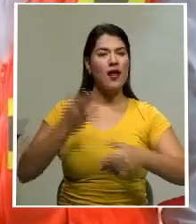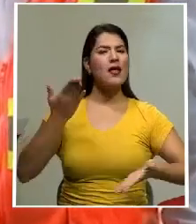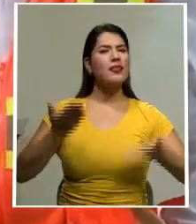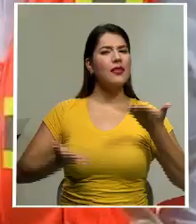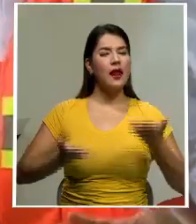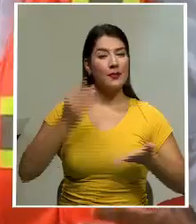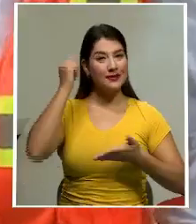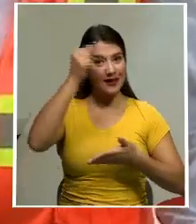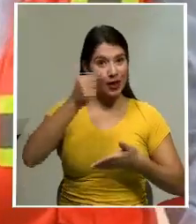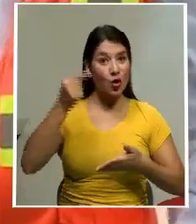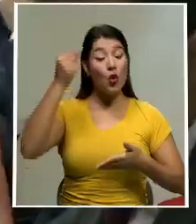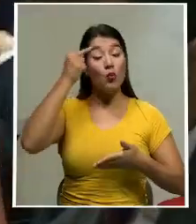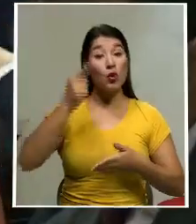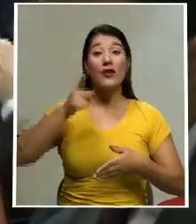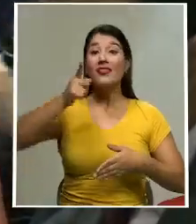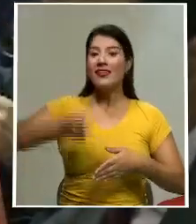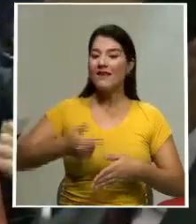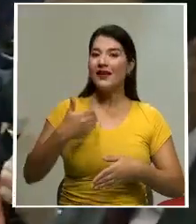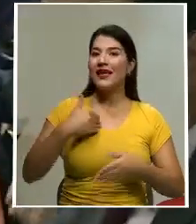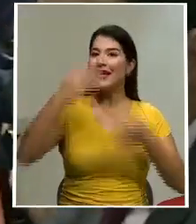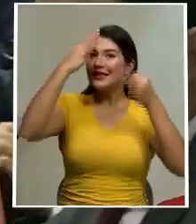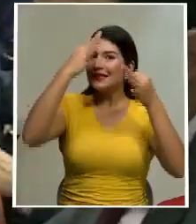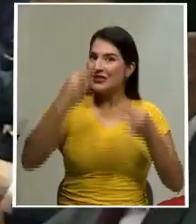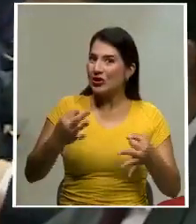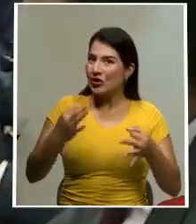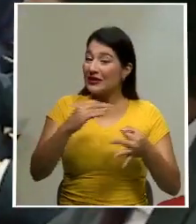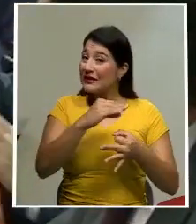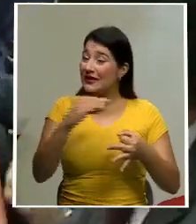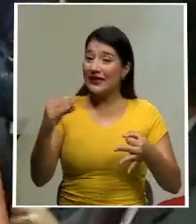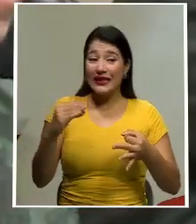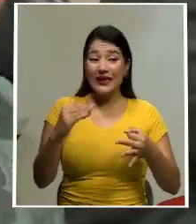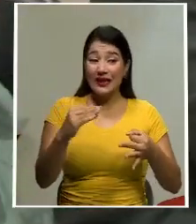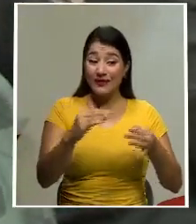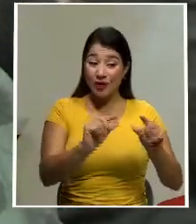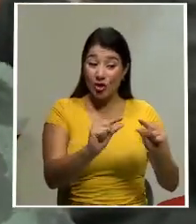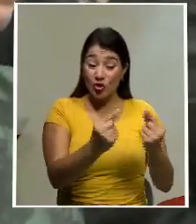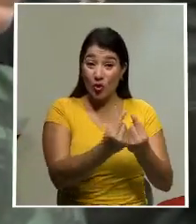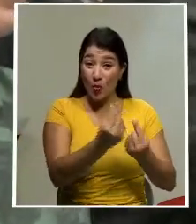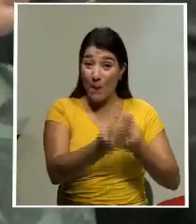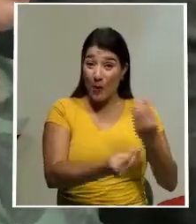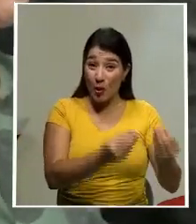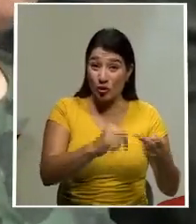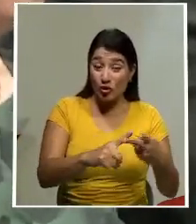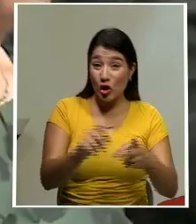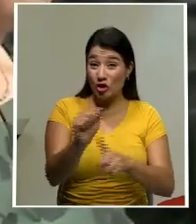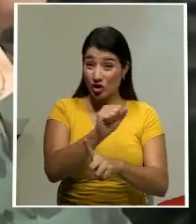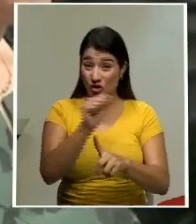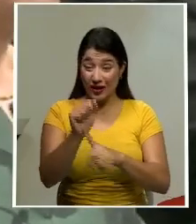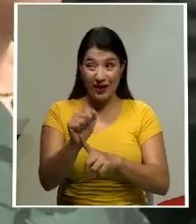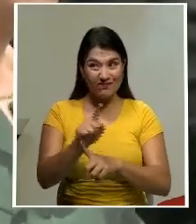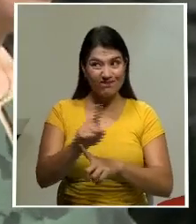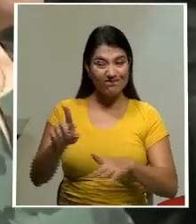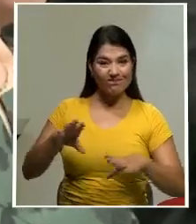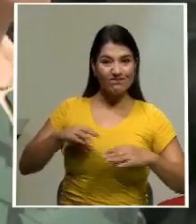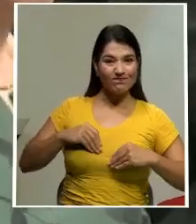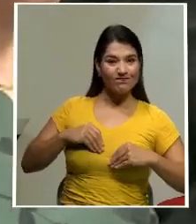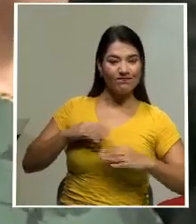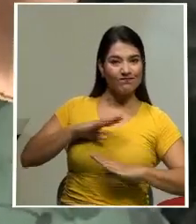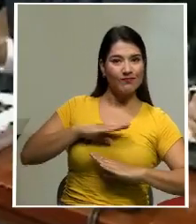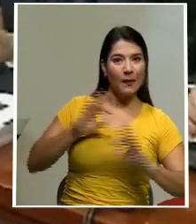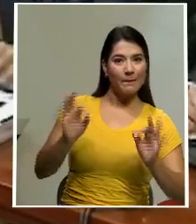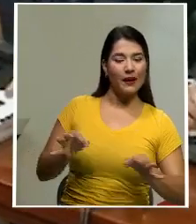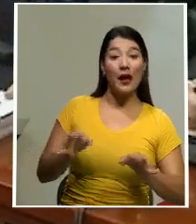tomar decisiones que no caerán nada bien, ni en los sectores productivos ni en la ciudadanía en general. Esto para